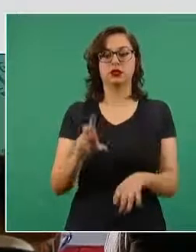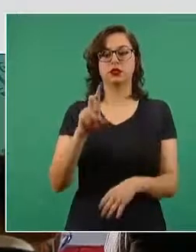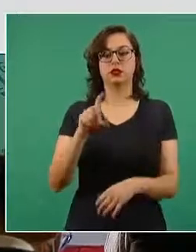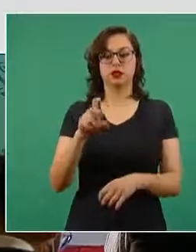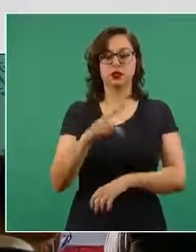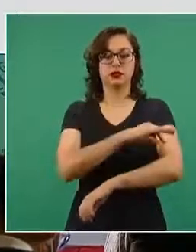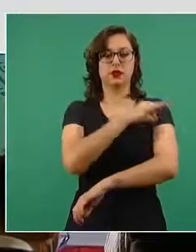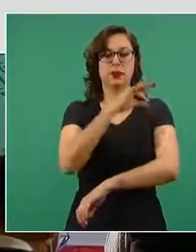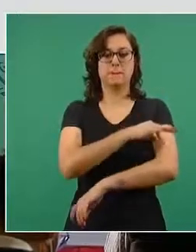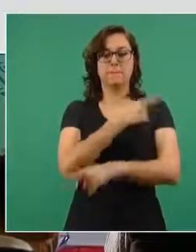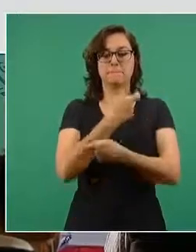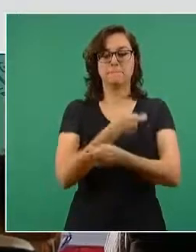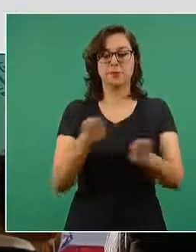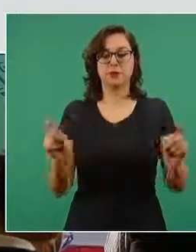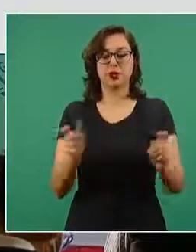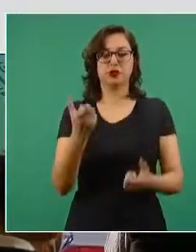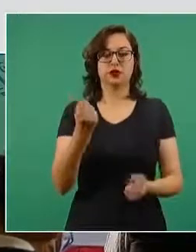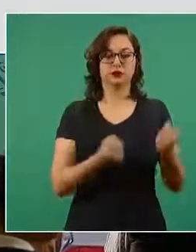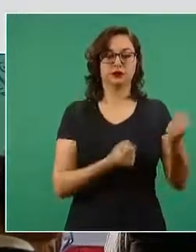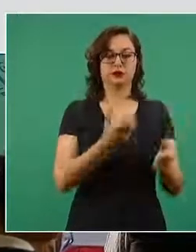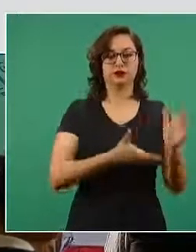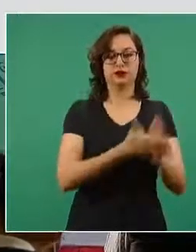1.330.730, con vía terrestre